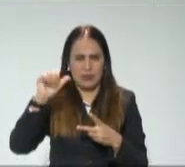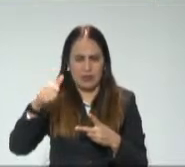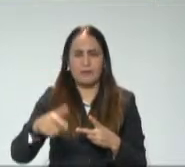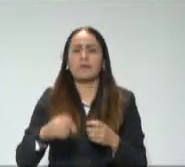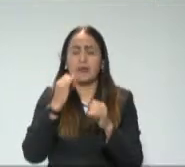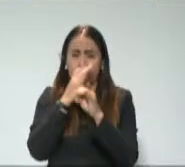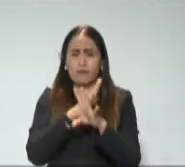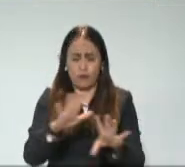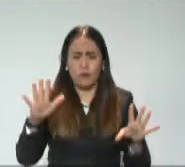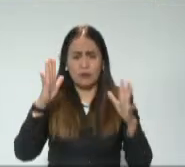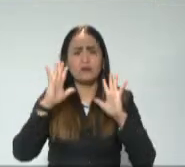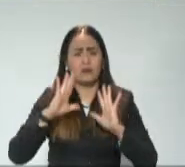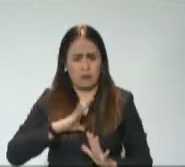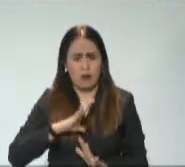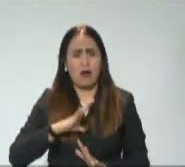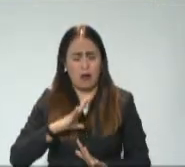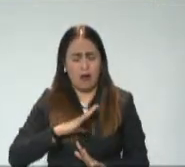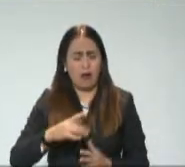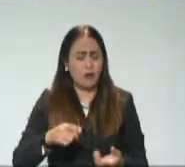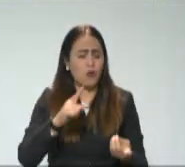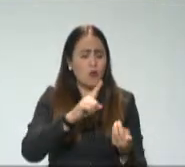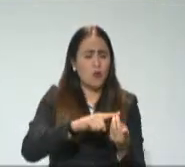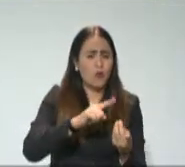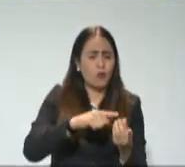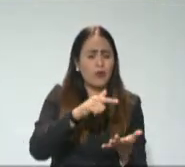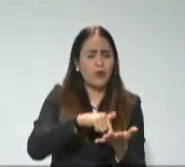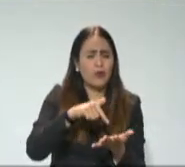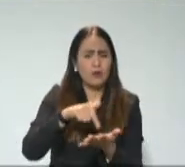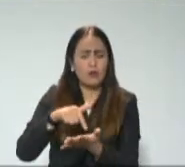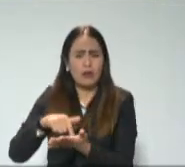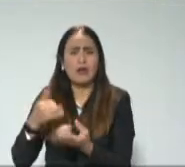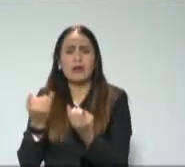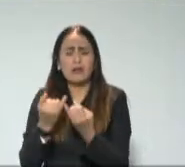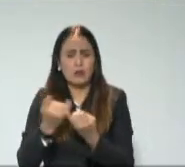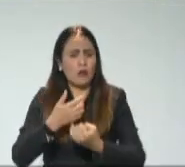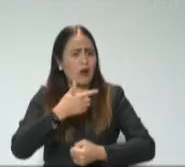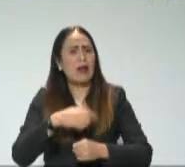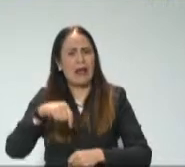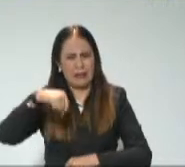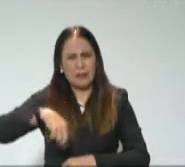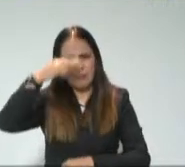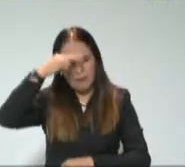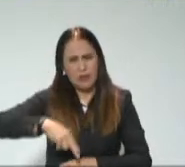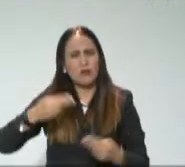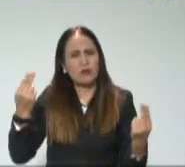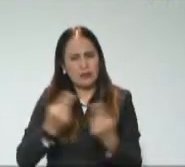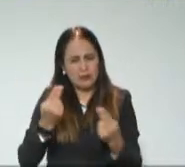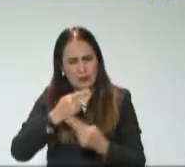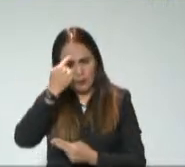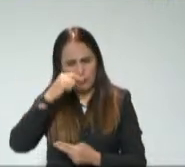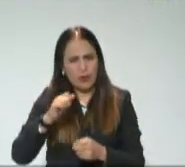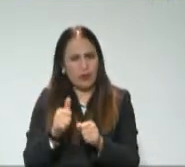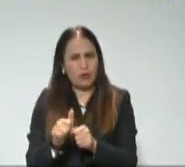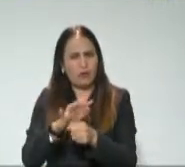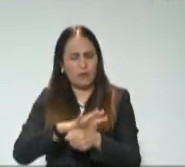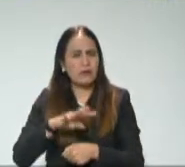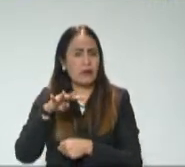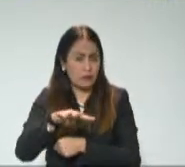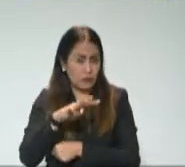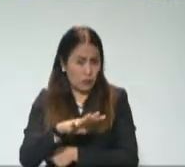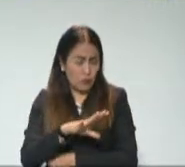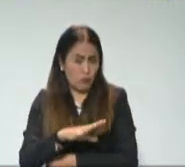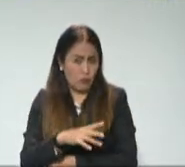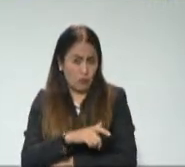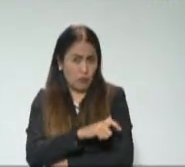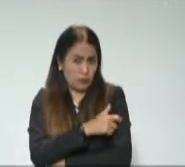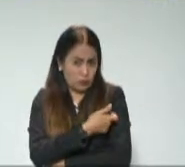sobre las consideraciones geográficas del total de vacunas que necesitará México para combatir el covid-19 tiene la